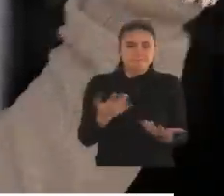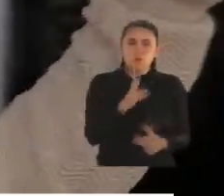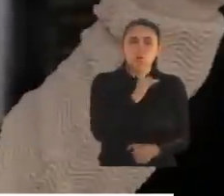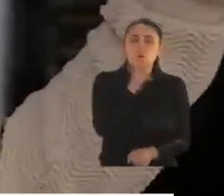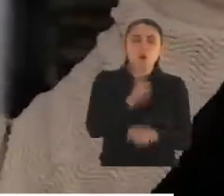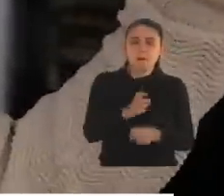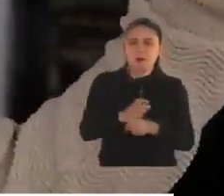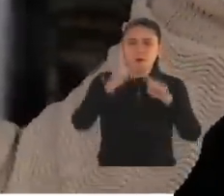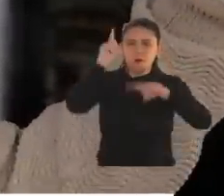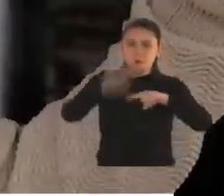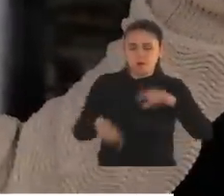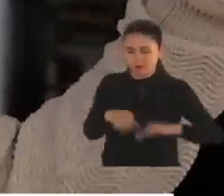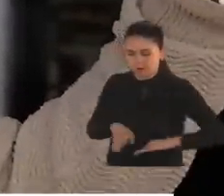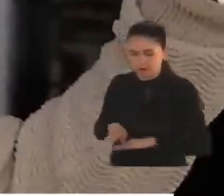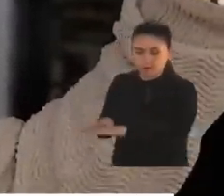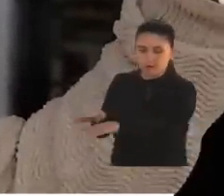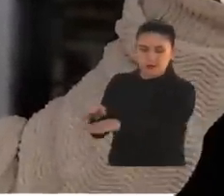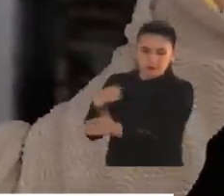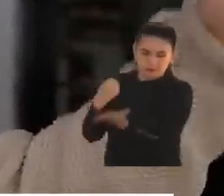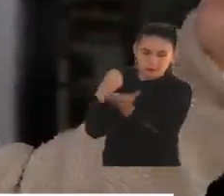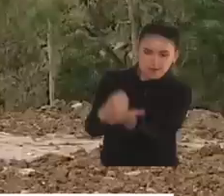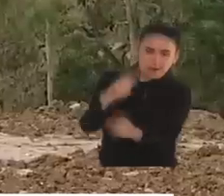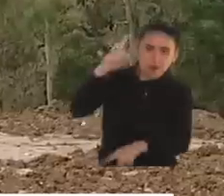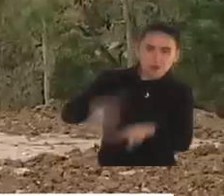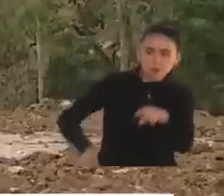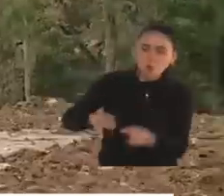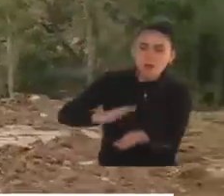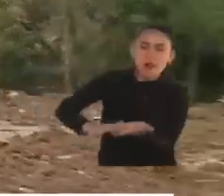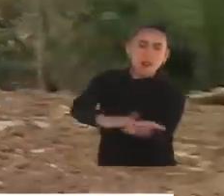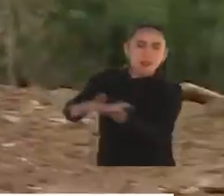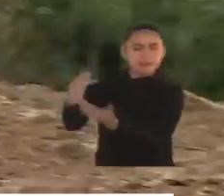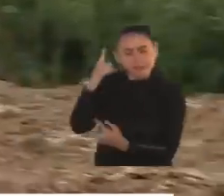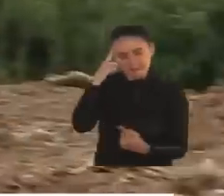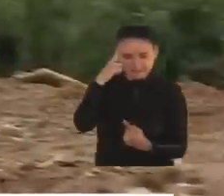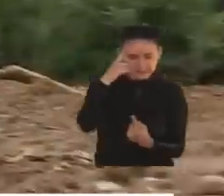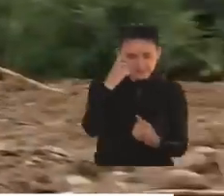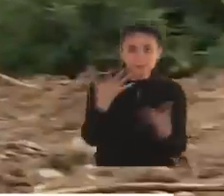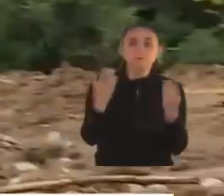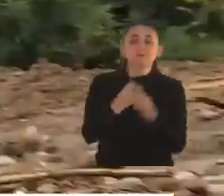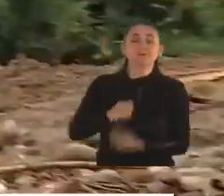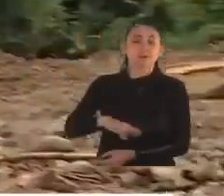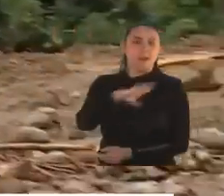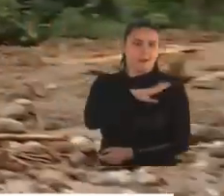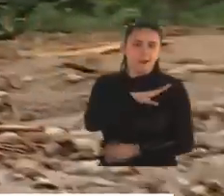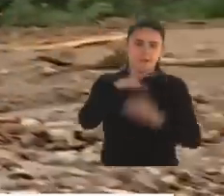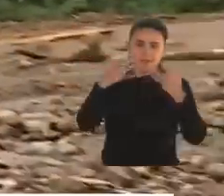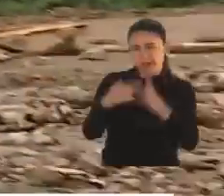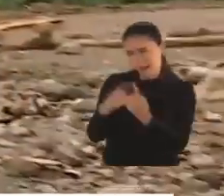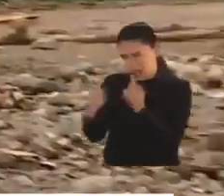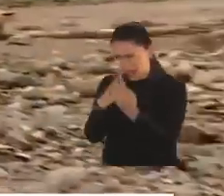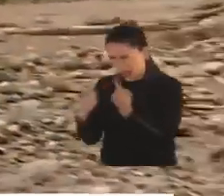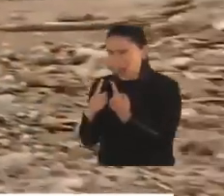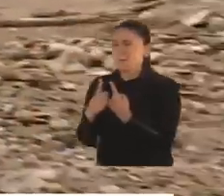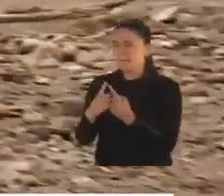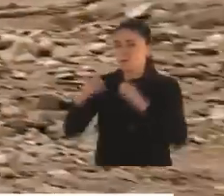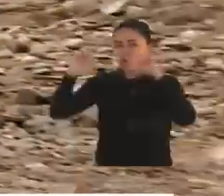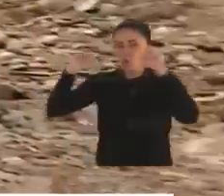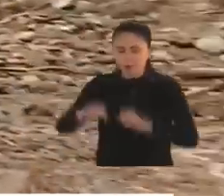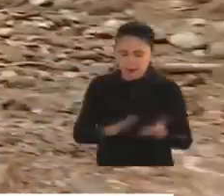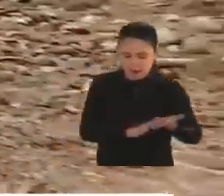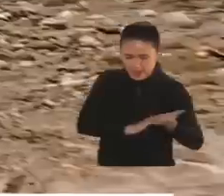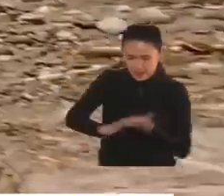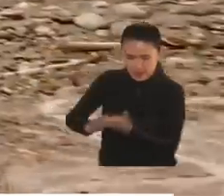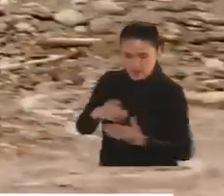paso por la variante Sierra porque está en acondicionamiento. Asegura el alcalde que está negociando un predio particular para construir una vía que